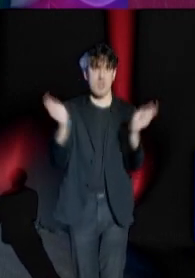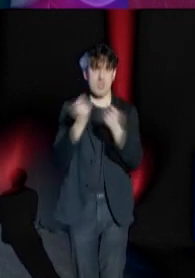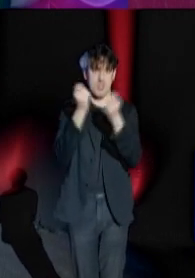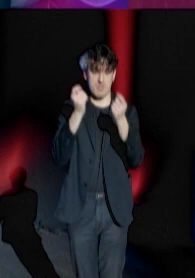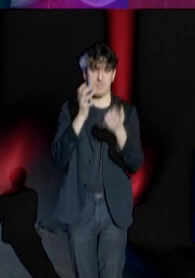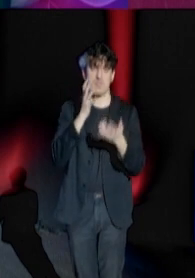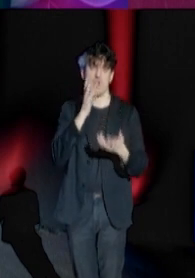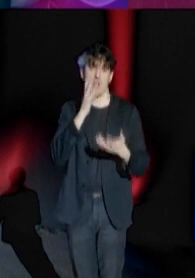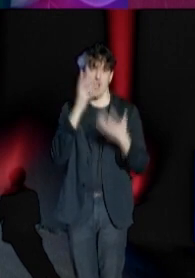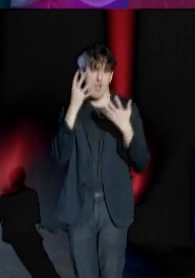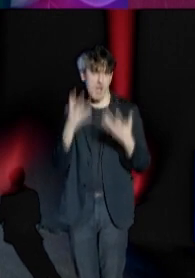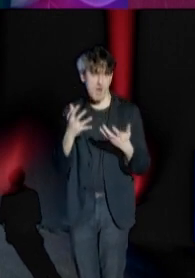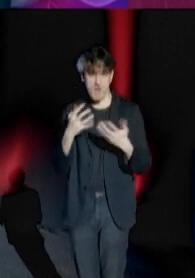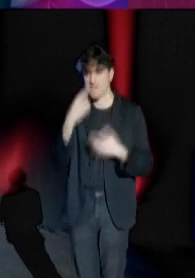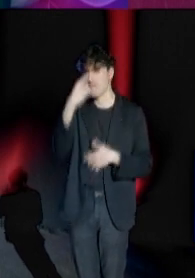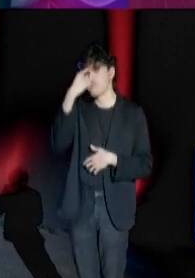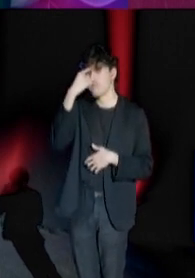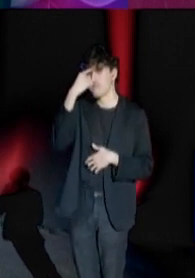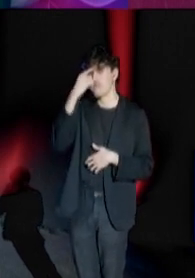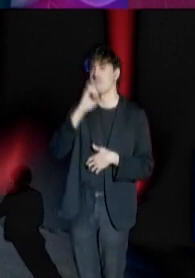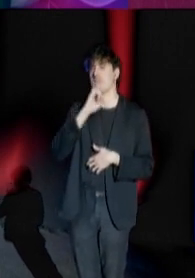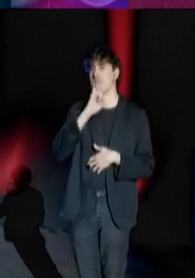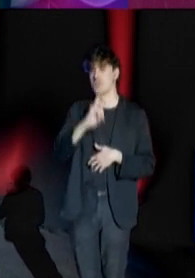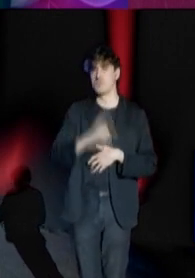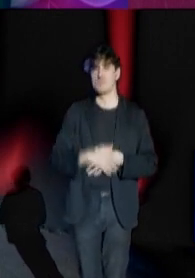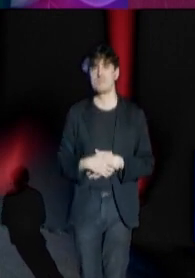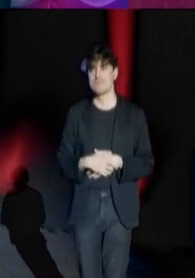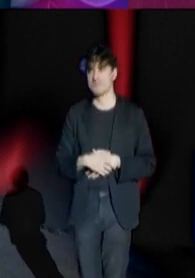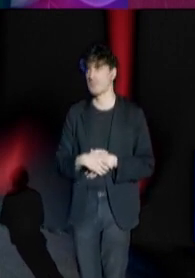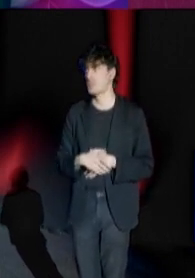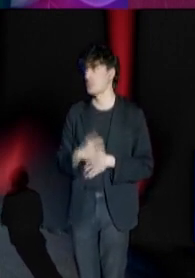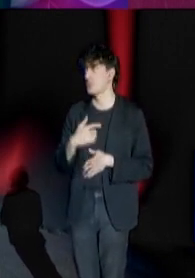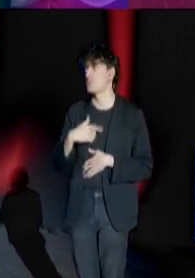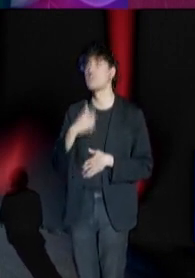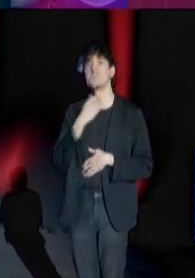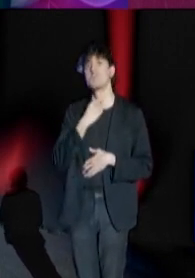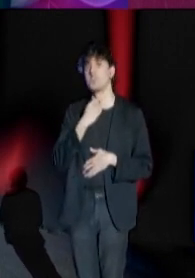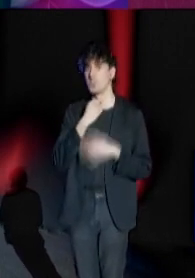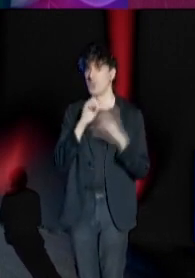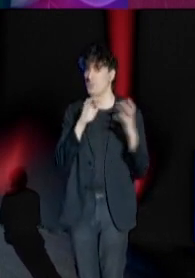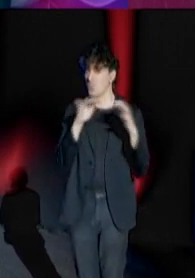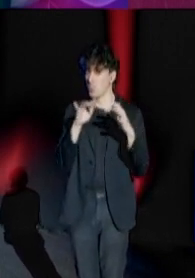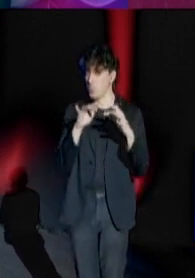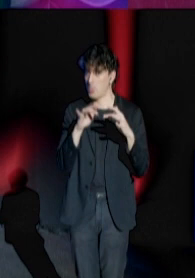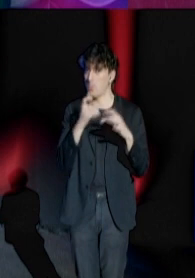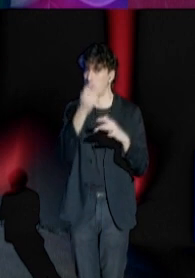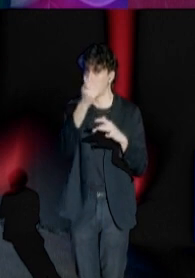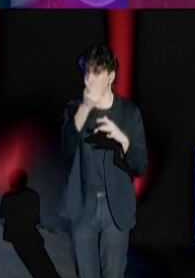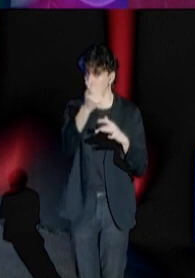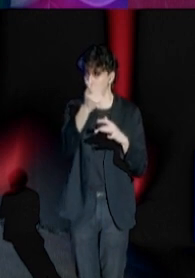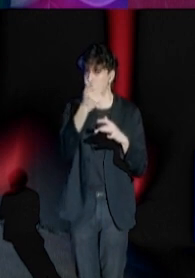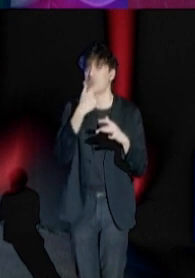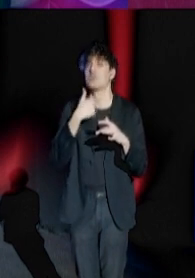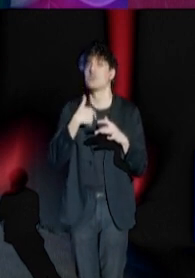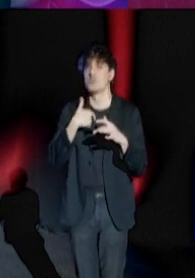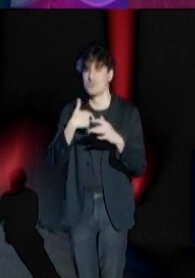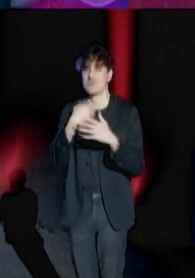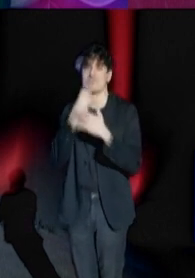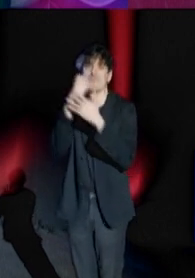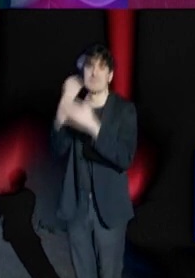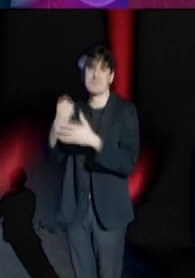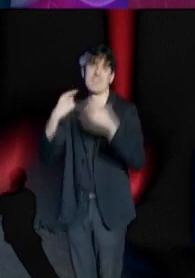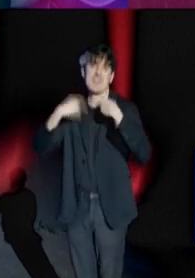con esto y aquí voy a hacer un disclaimer Soy futbolero poco pero no soy de Barcelona soy de atleti o